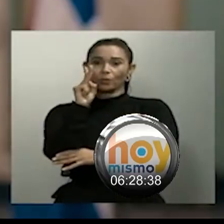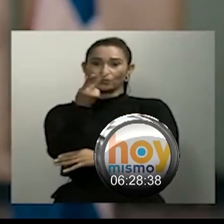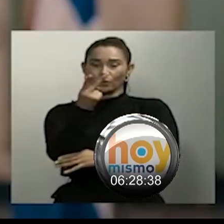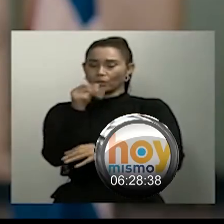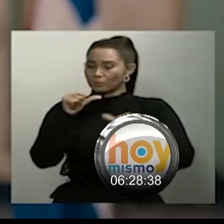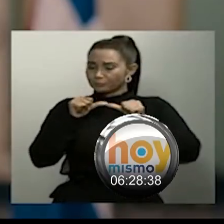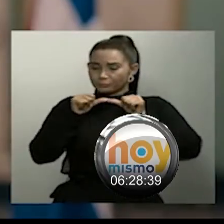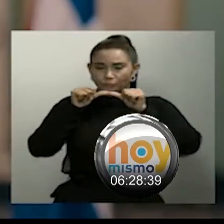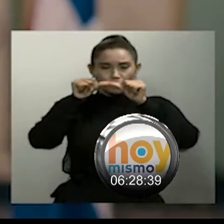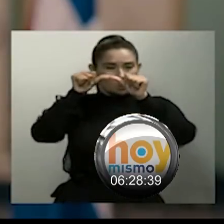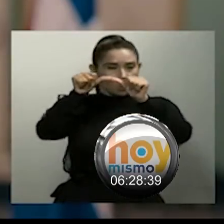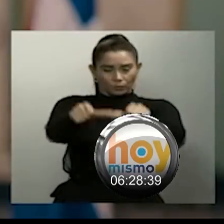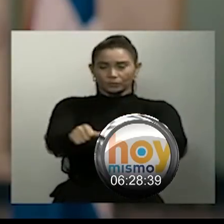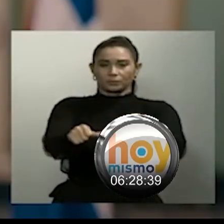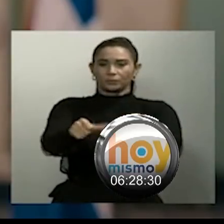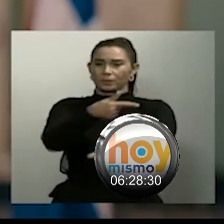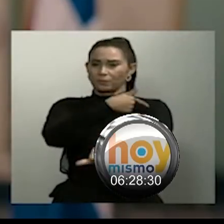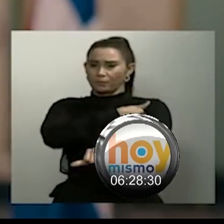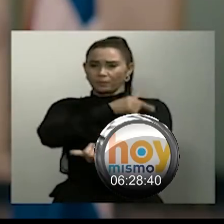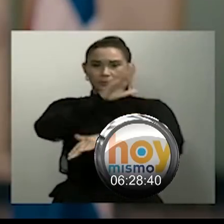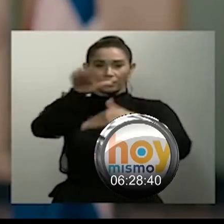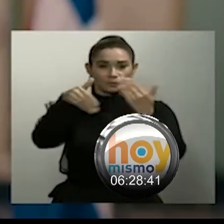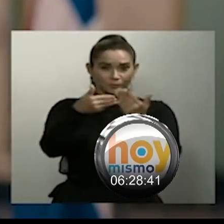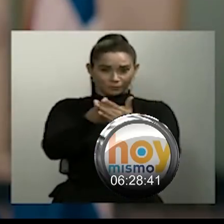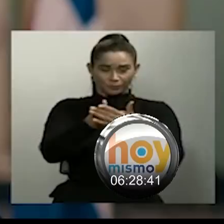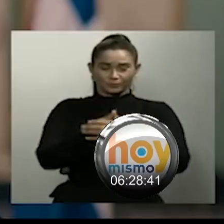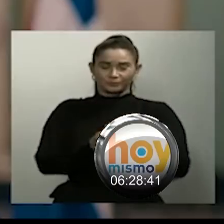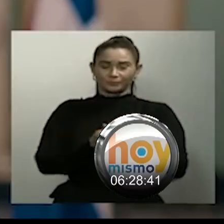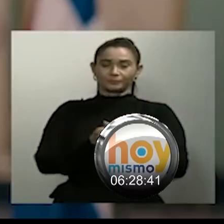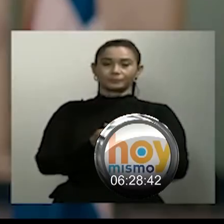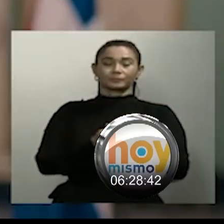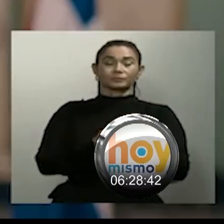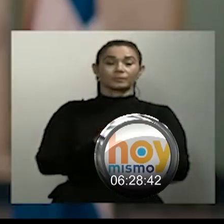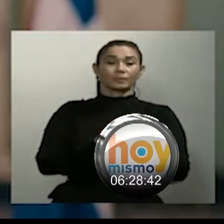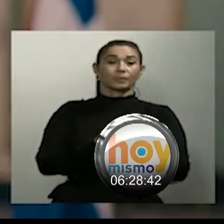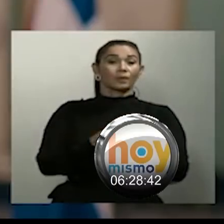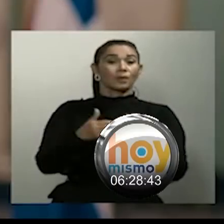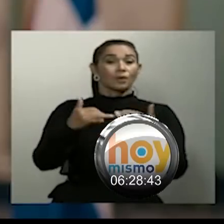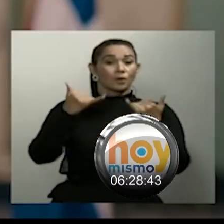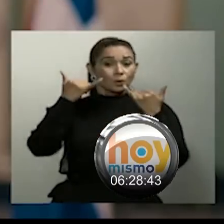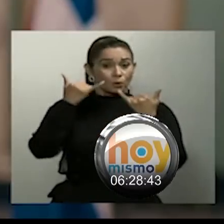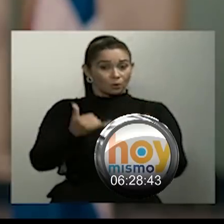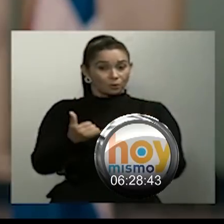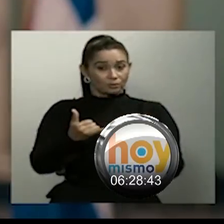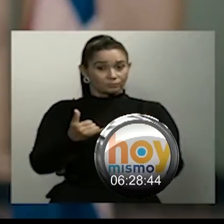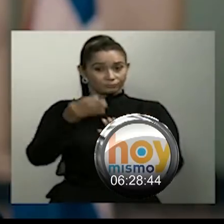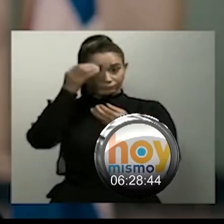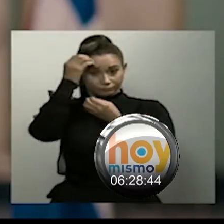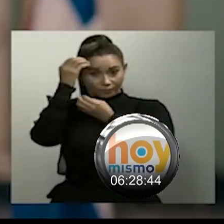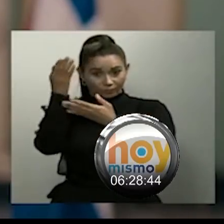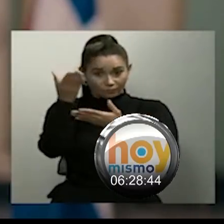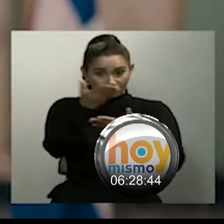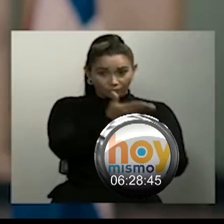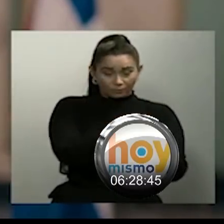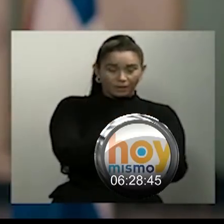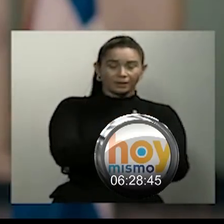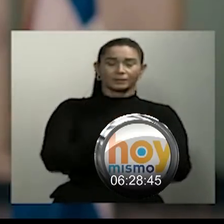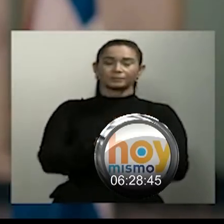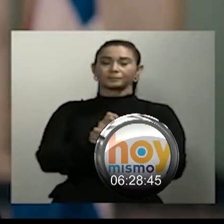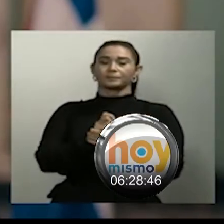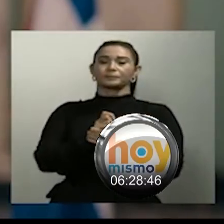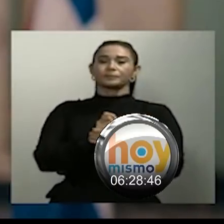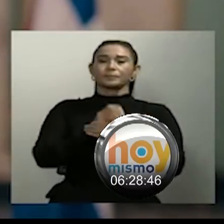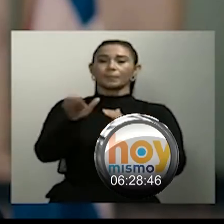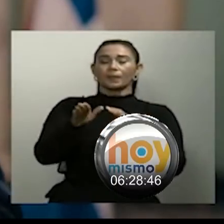periodista. Sí, porque sí. Homero trabajó televisión también. Sí. Trabajó televisión, igual que